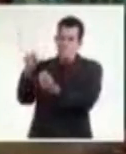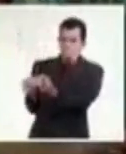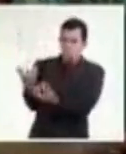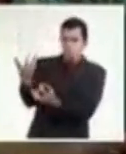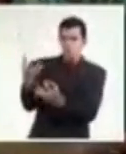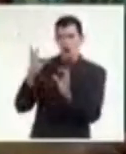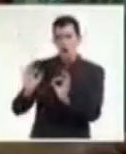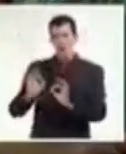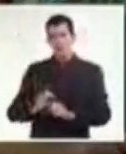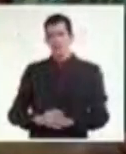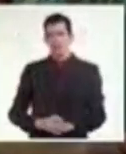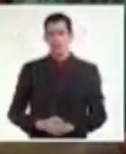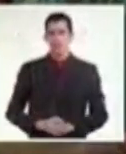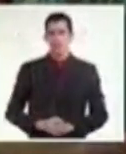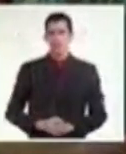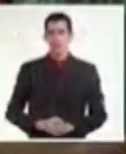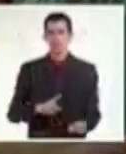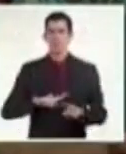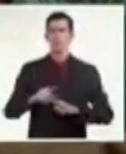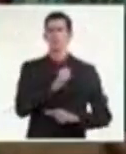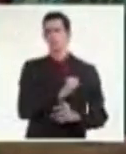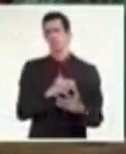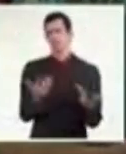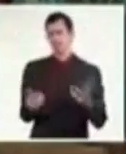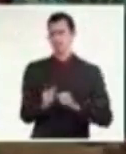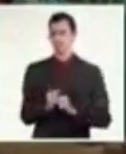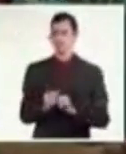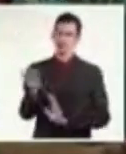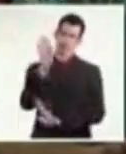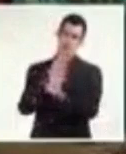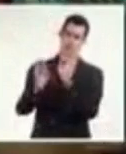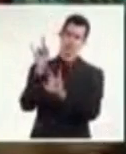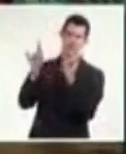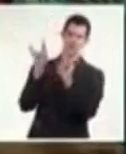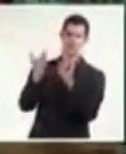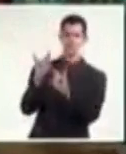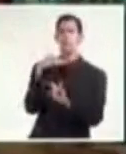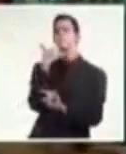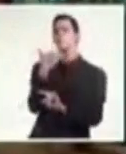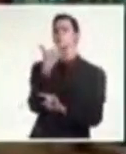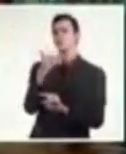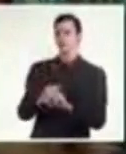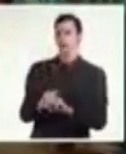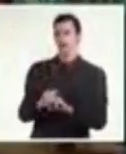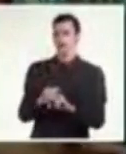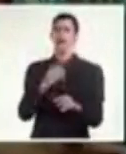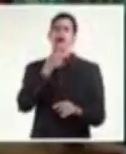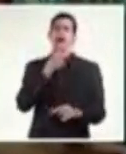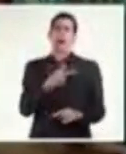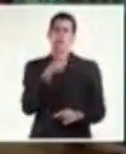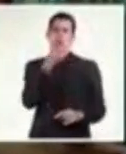Era como tipo un plan de distraer a la policía, hacerle como una llamada, distraer a la policía